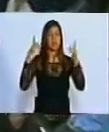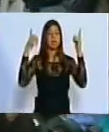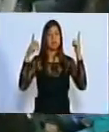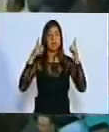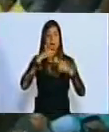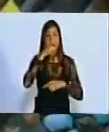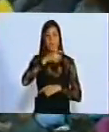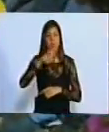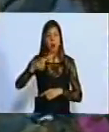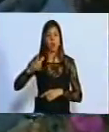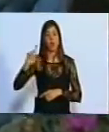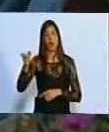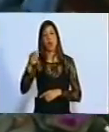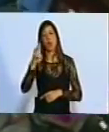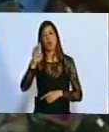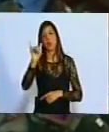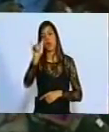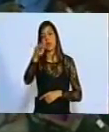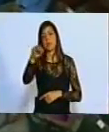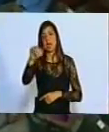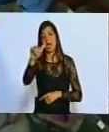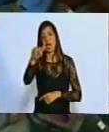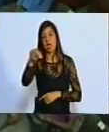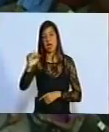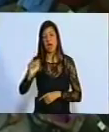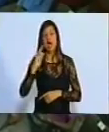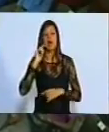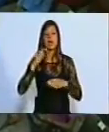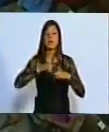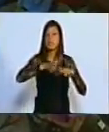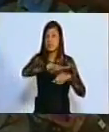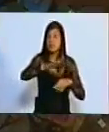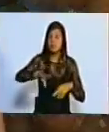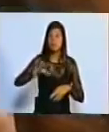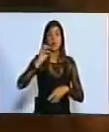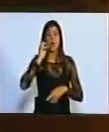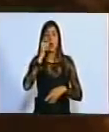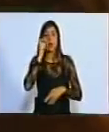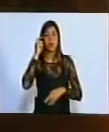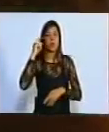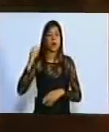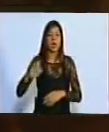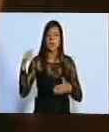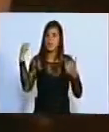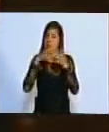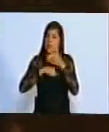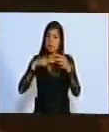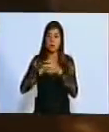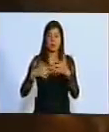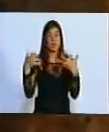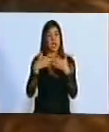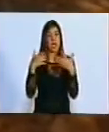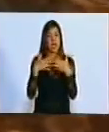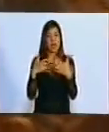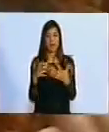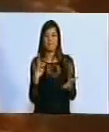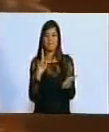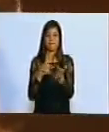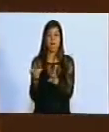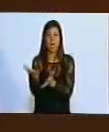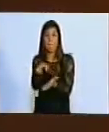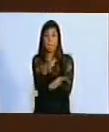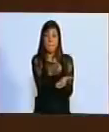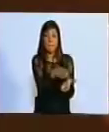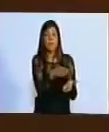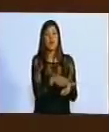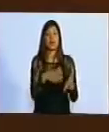de Guayana, como esos hombres y mujeres y niños que lucharon y que dejaron su sangre, que dejaron la vida en esta hermosa